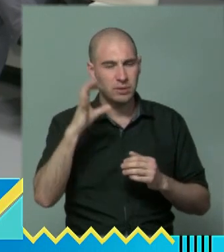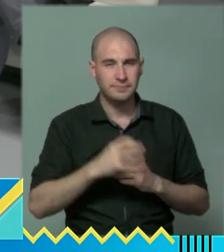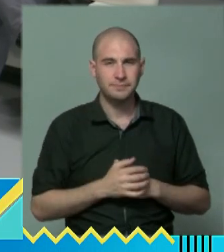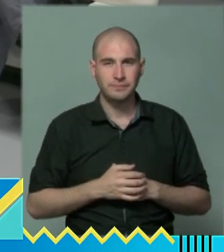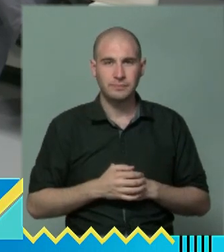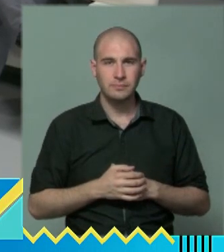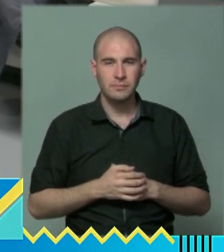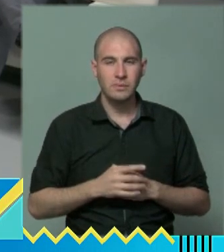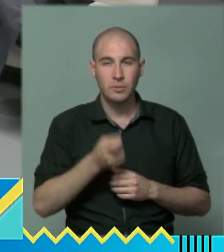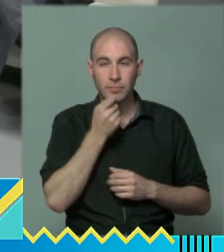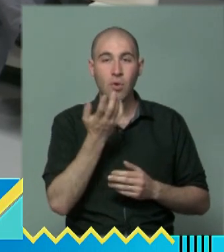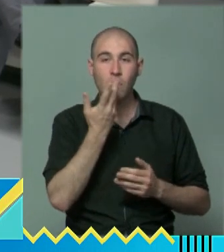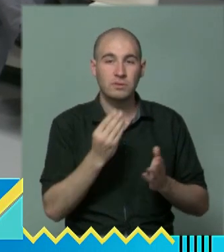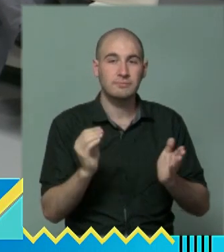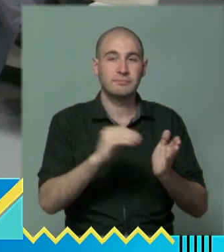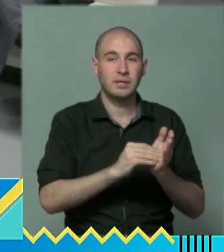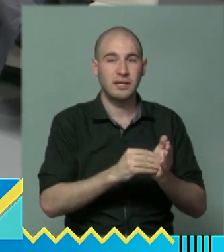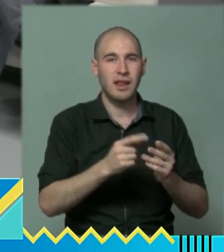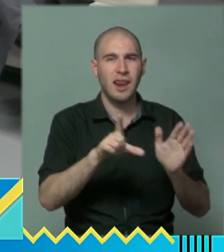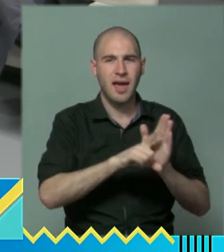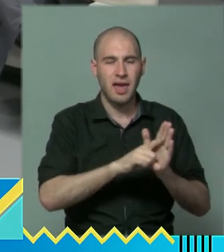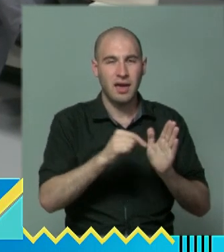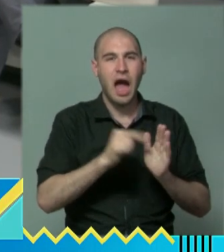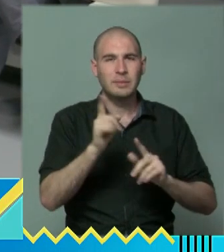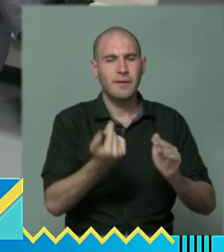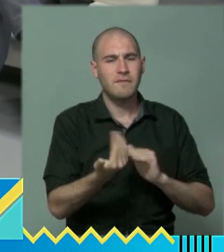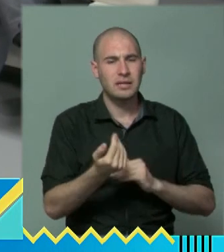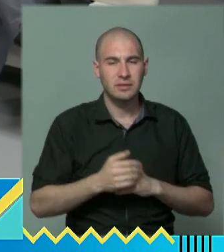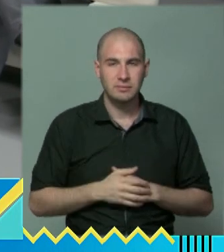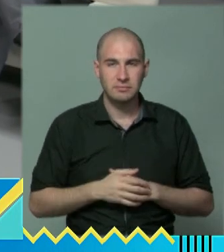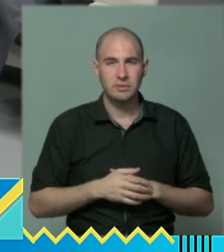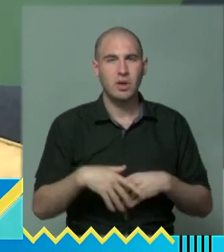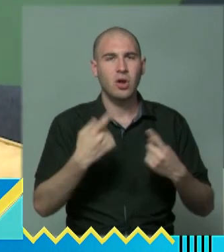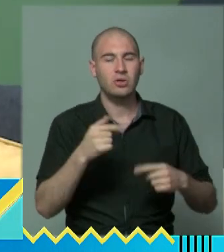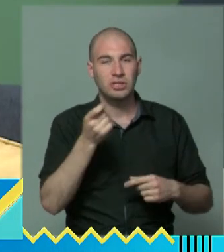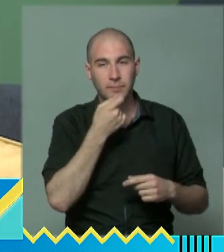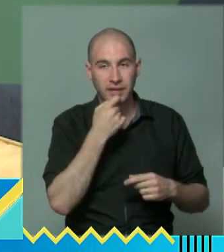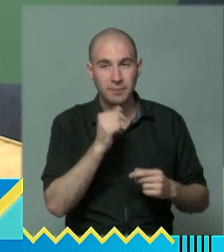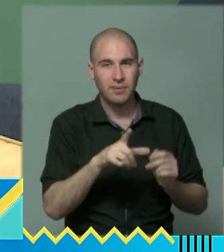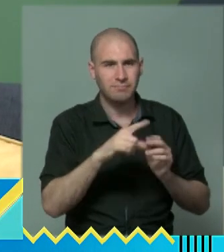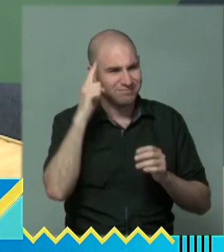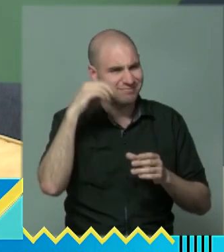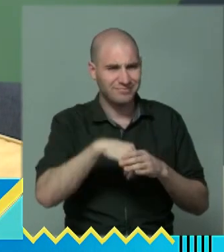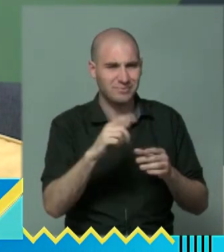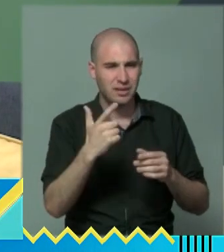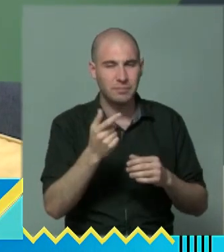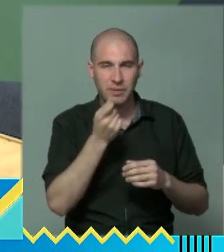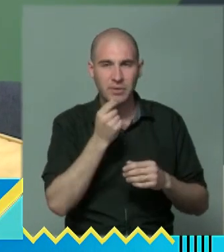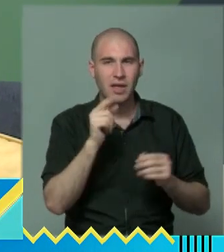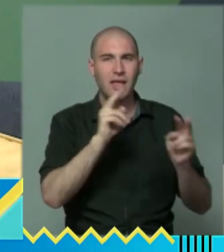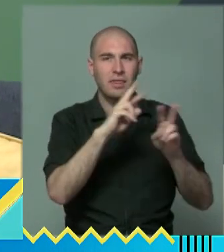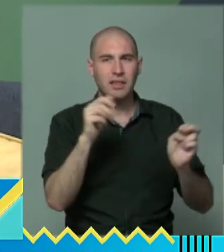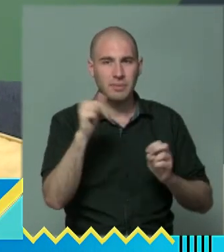les hubiera gustado que contemplara la ley y que por ahí quedó en el margen? Algo, a lo mejor no se les viene nada en la cabeza, pero algo que la verdad que este